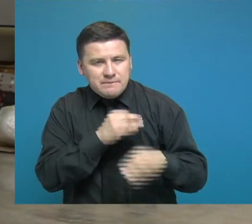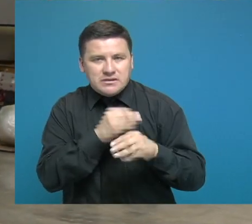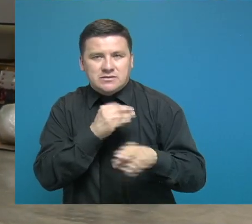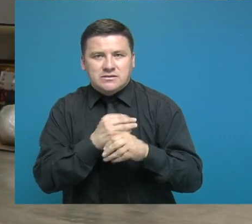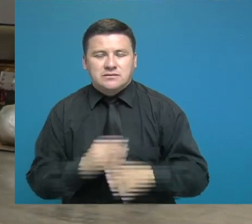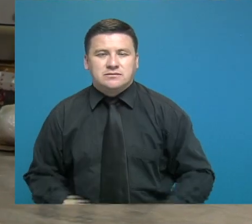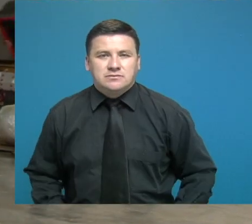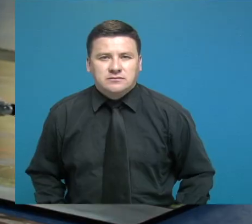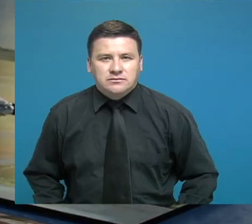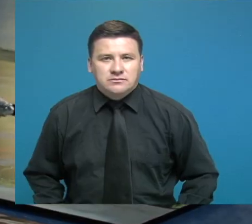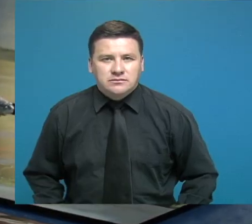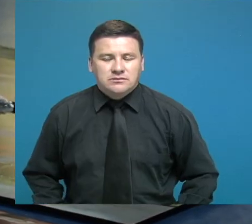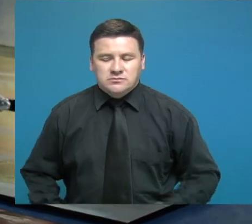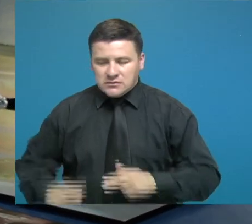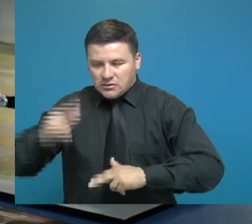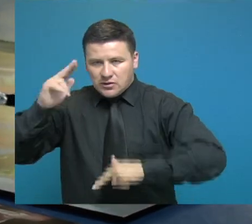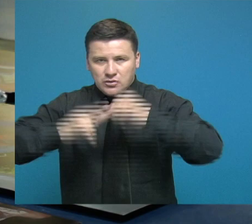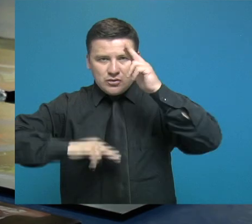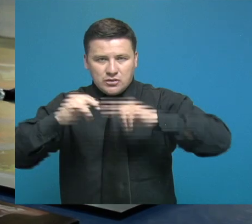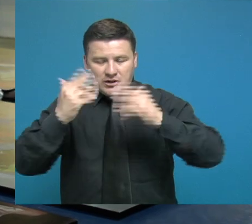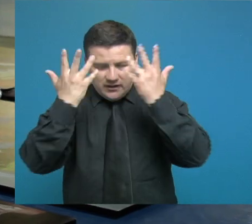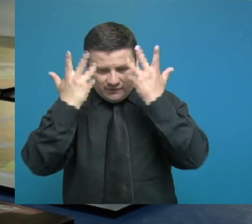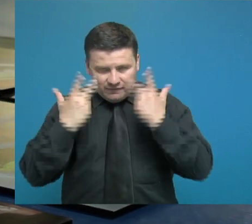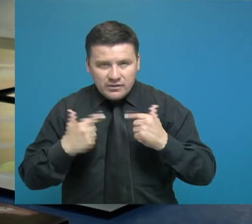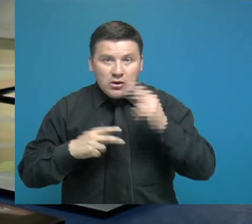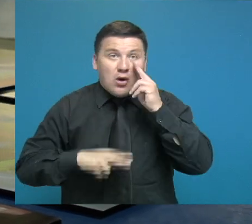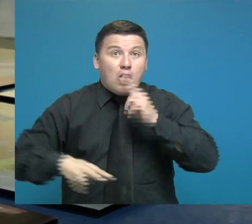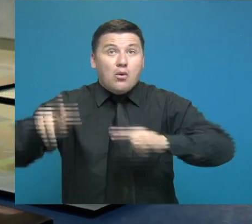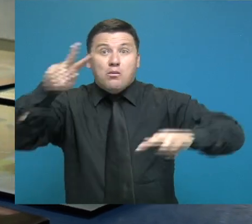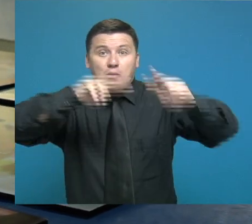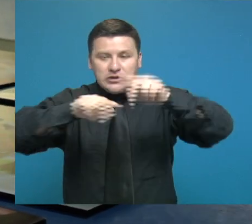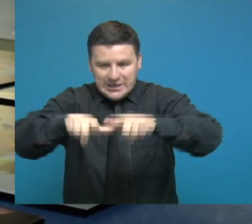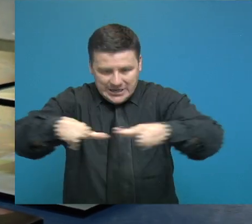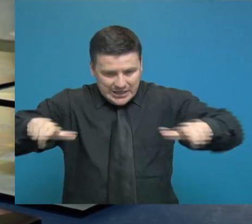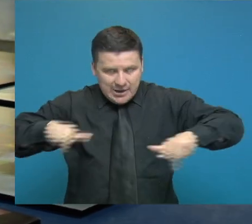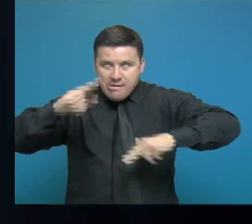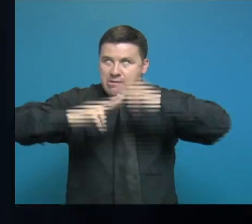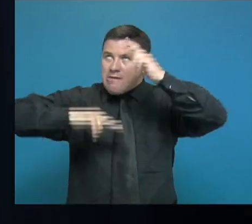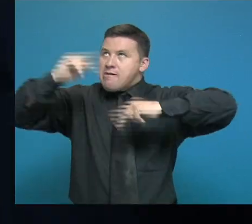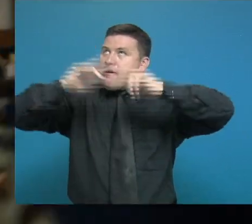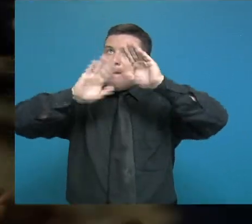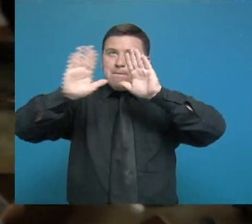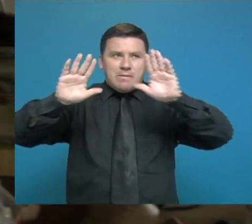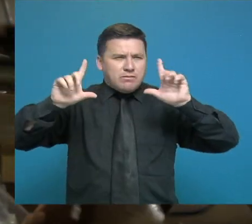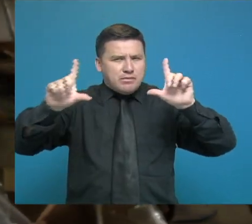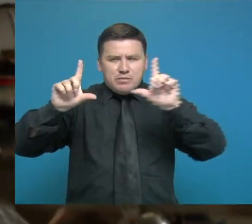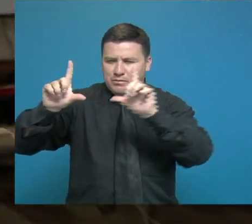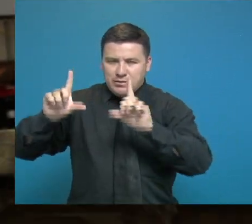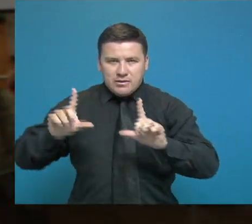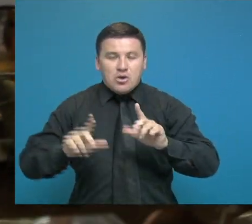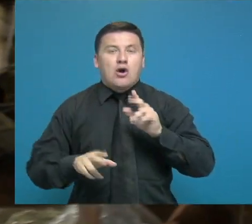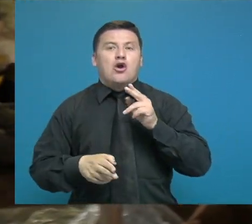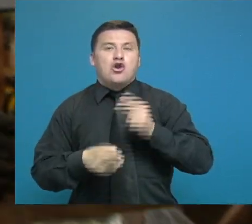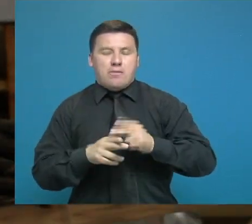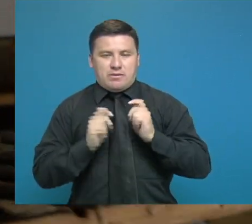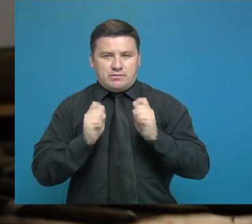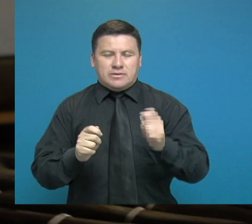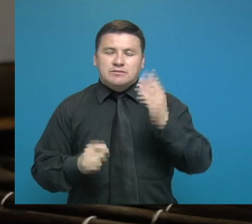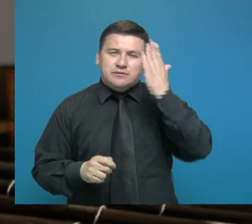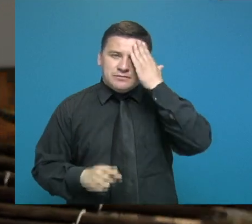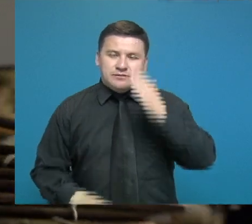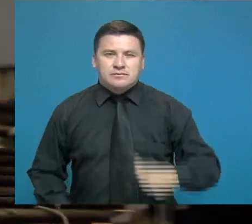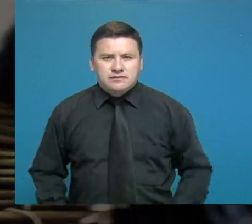uno adicional: la construcción física y social del Museo Nacional de la Memoria a través de la dirección que lleva su